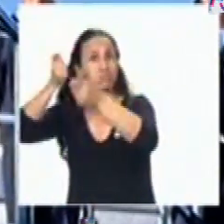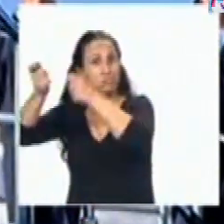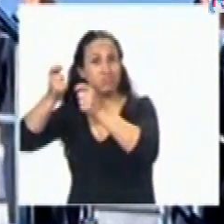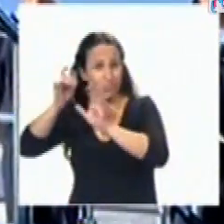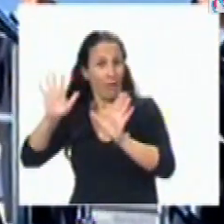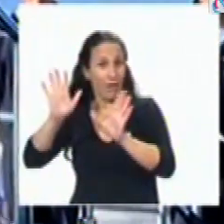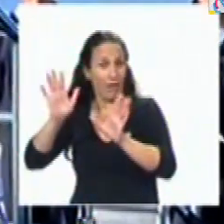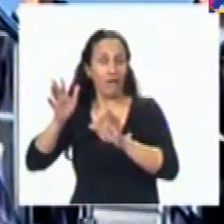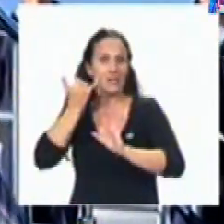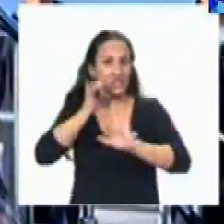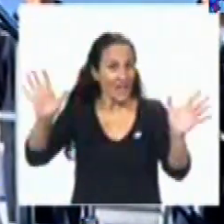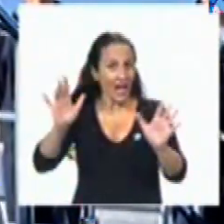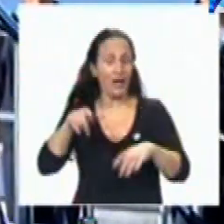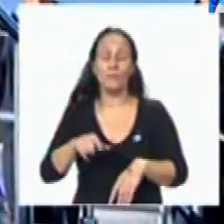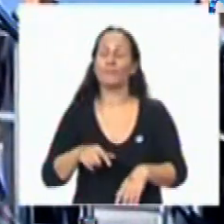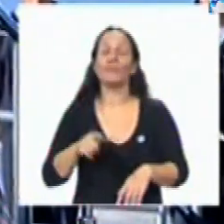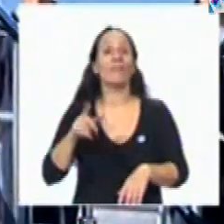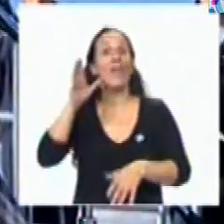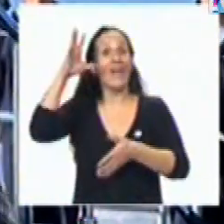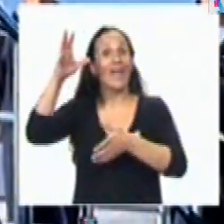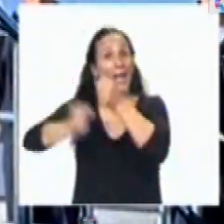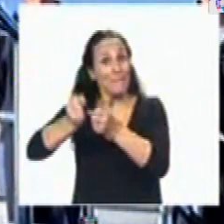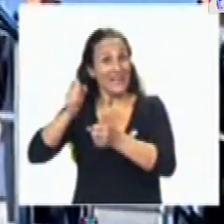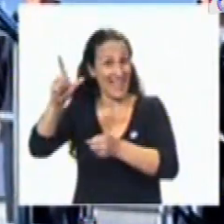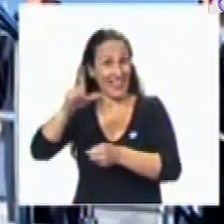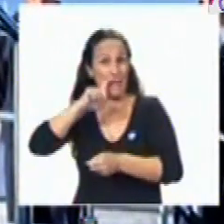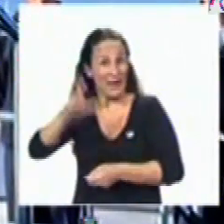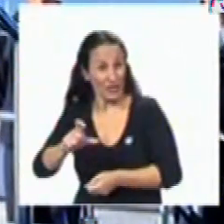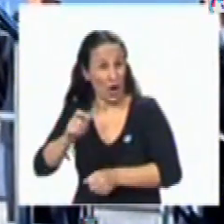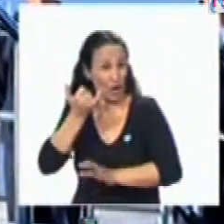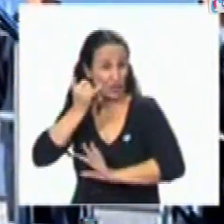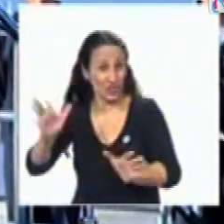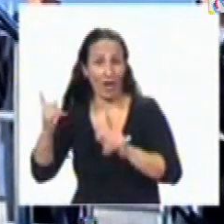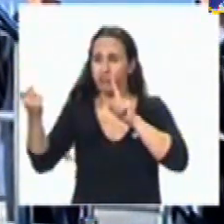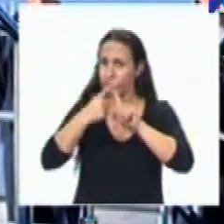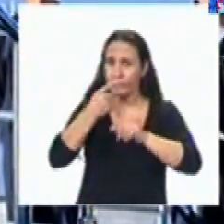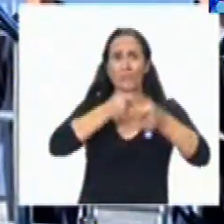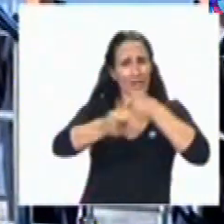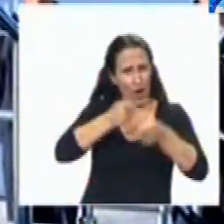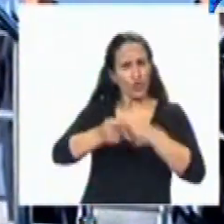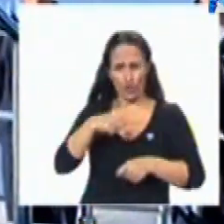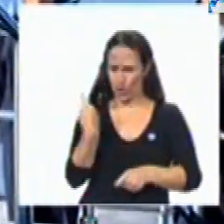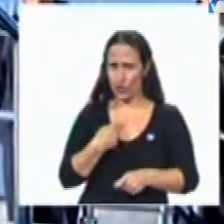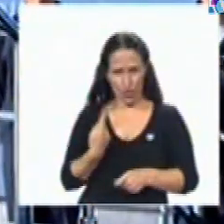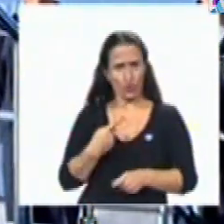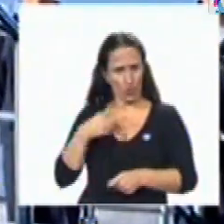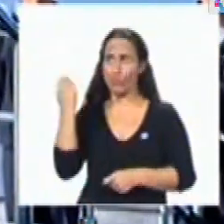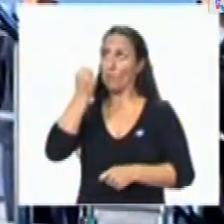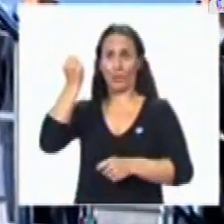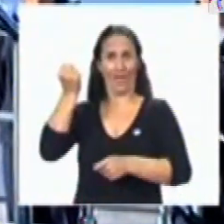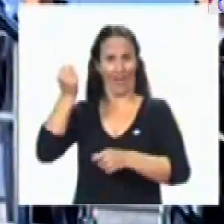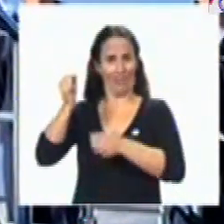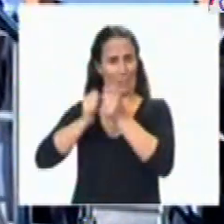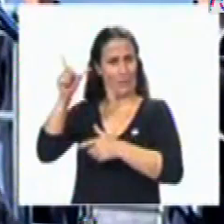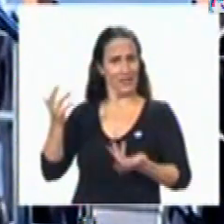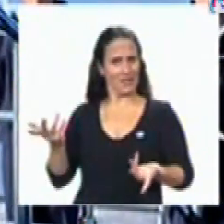Una de las empresas petroleras más importantes del mundo negoció con nosotras. ¿Por qué no van a poder